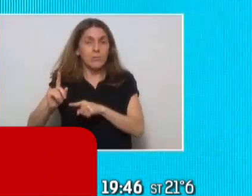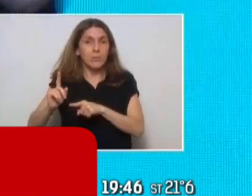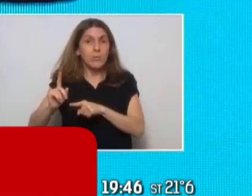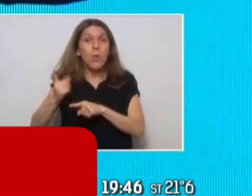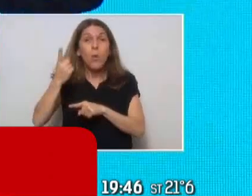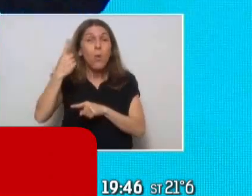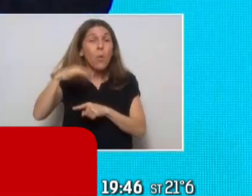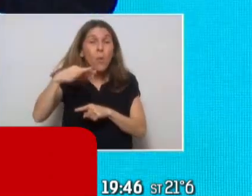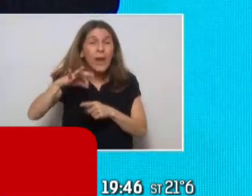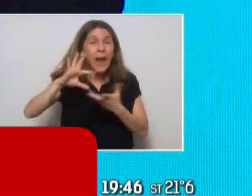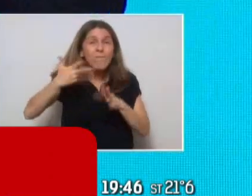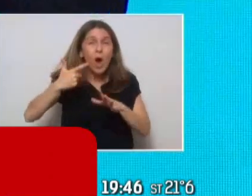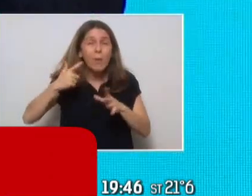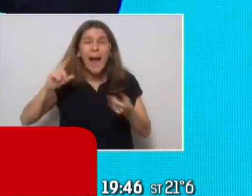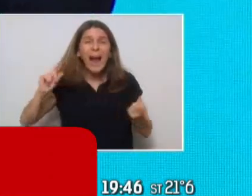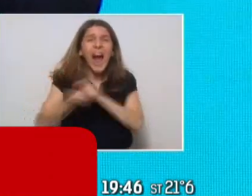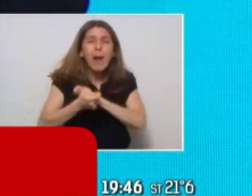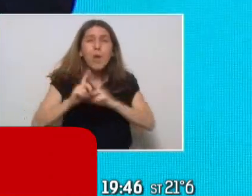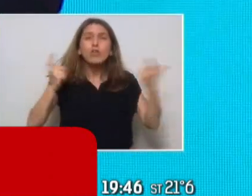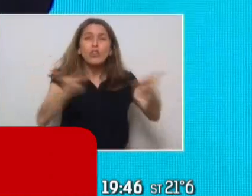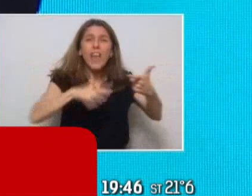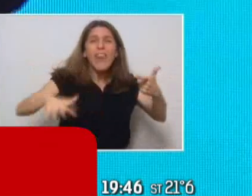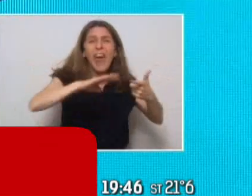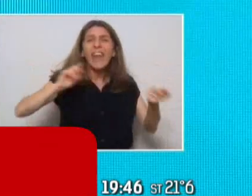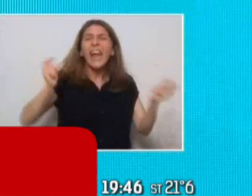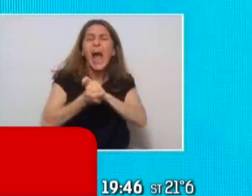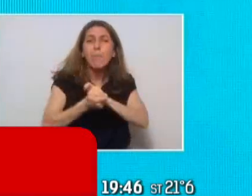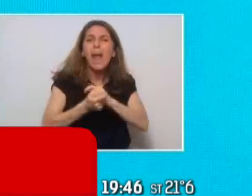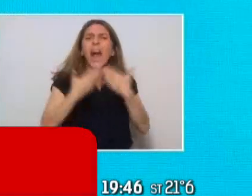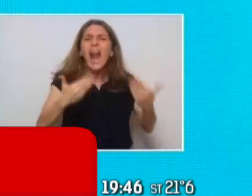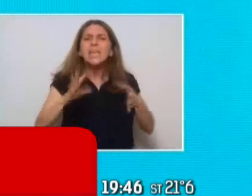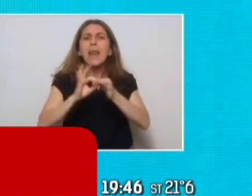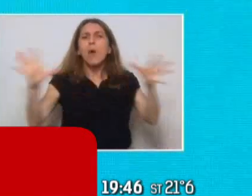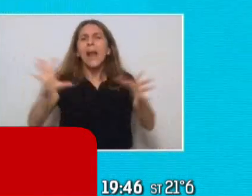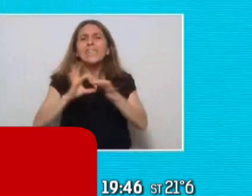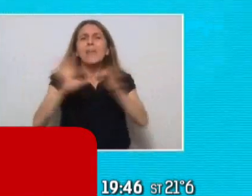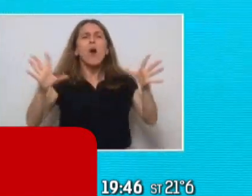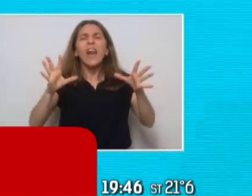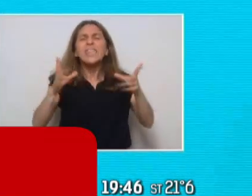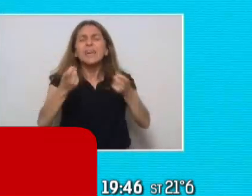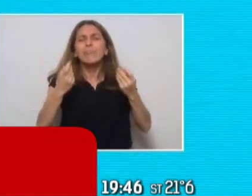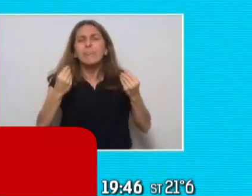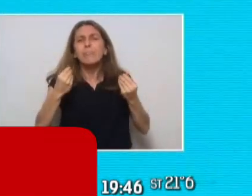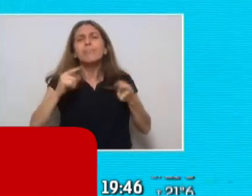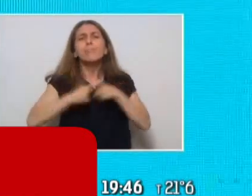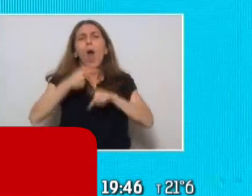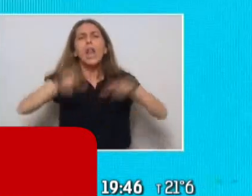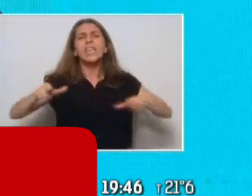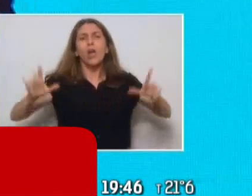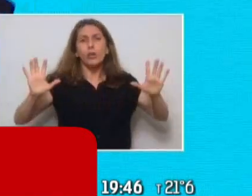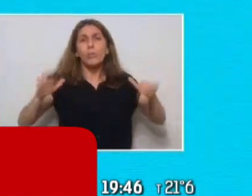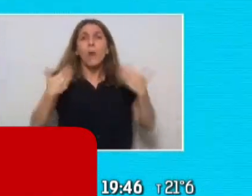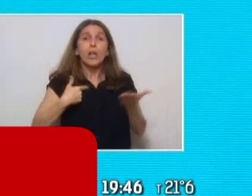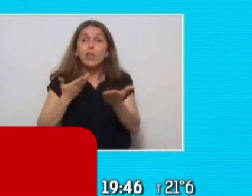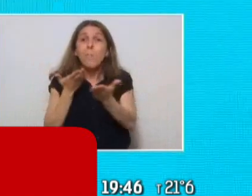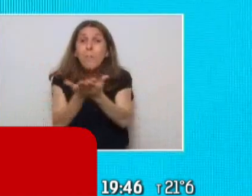El único mecanismo de transformación social que existe es la democracia y la democracia necesita de la política. Así que yo le pido